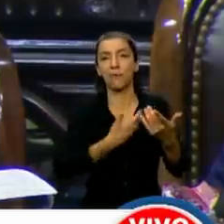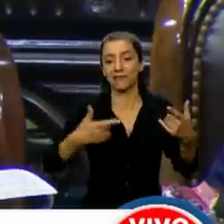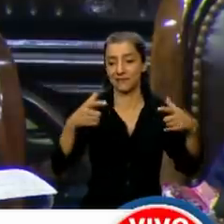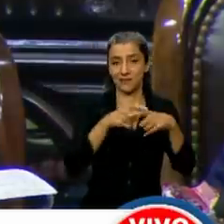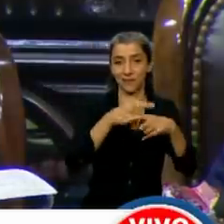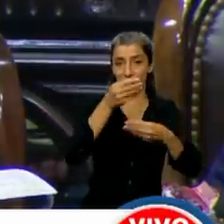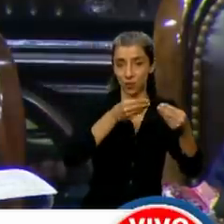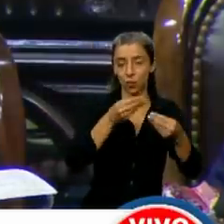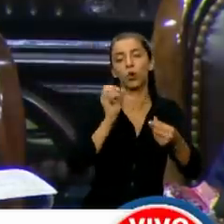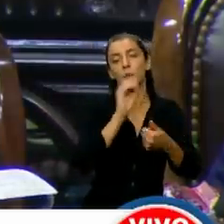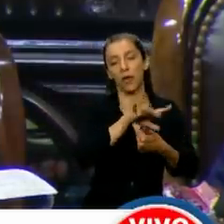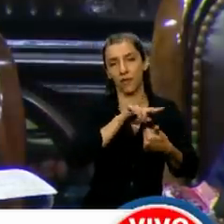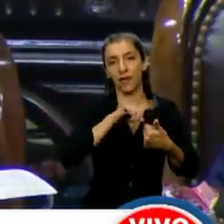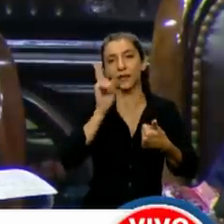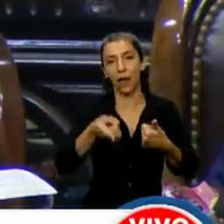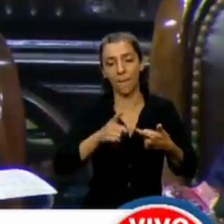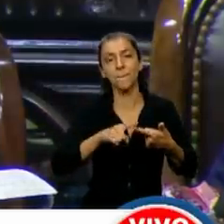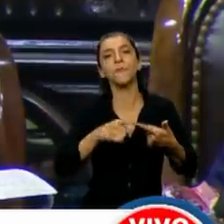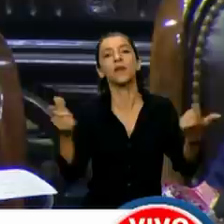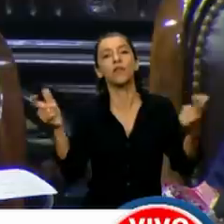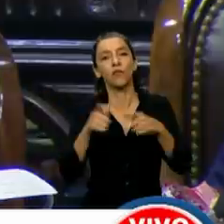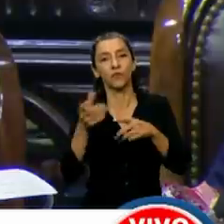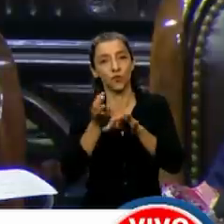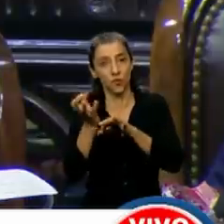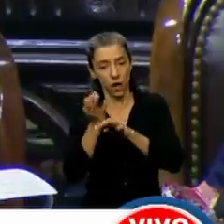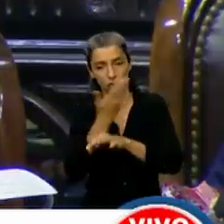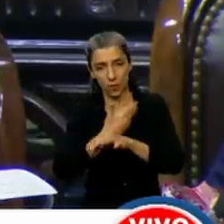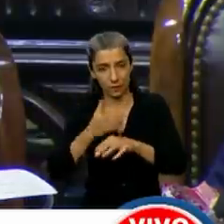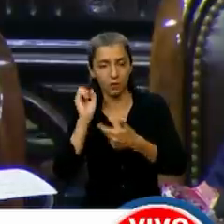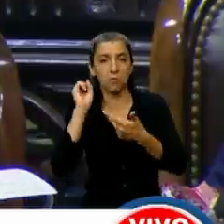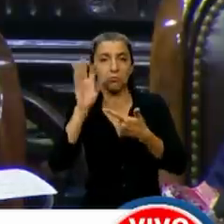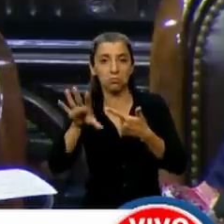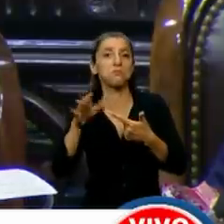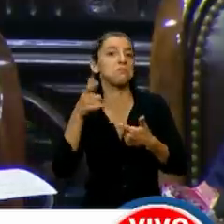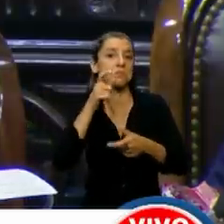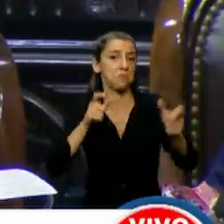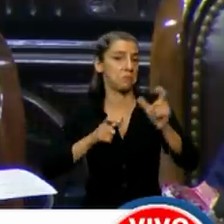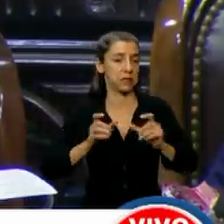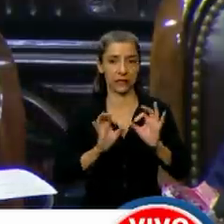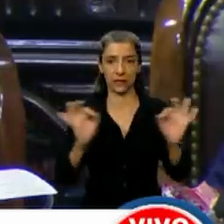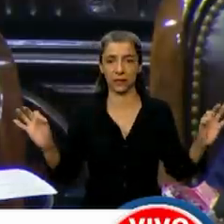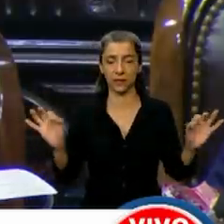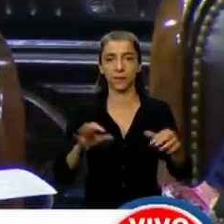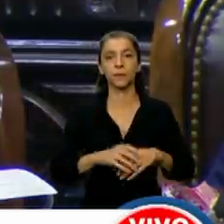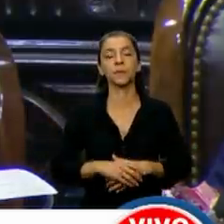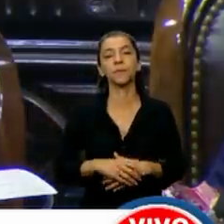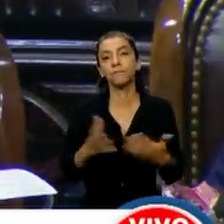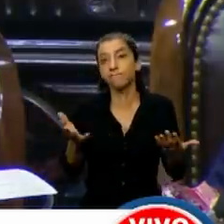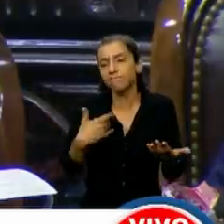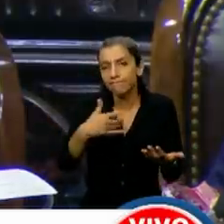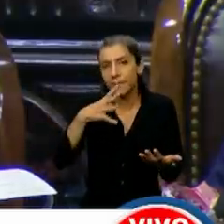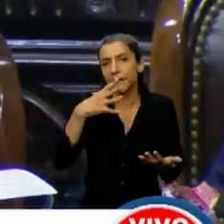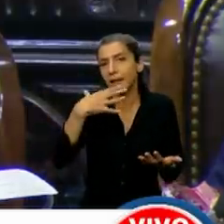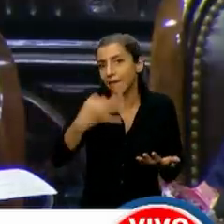presidente de la comisión de educación sin tener ningún tipo de respuestas me parece una total